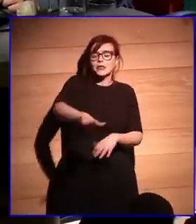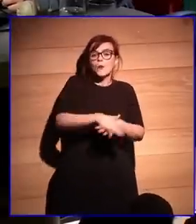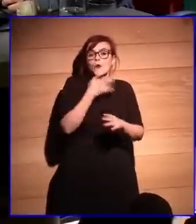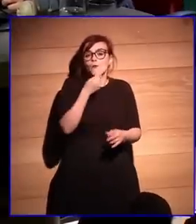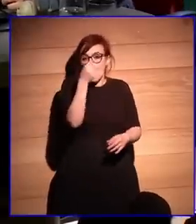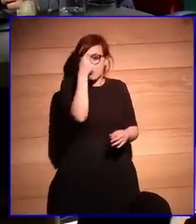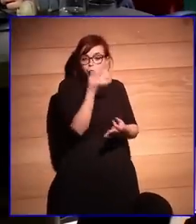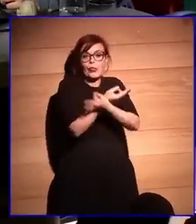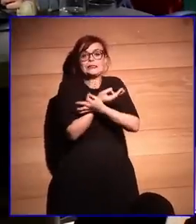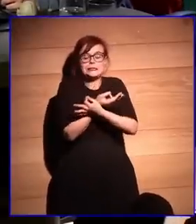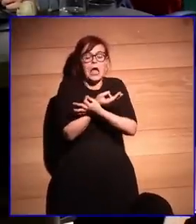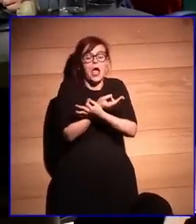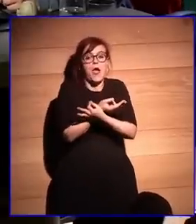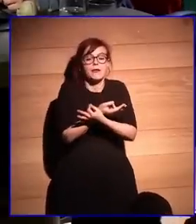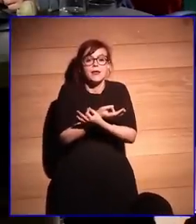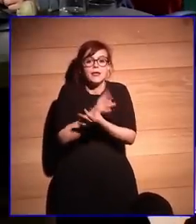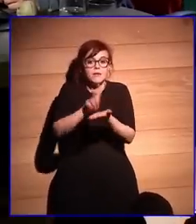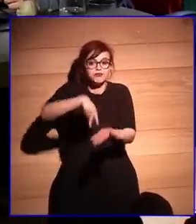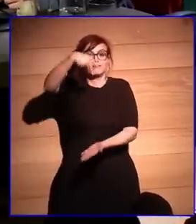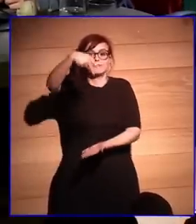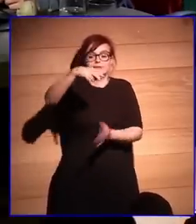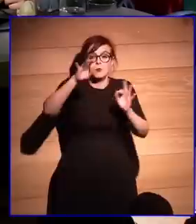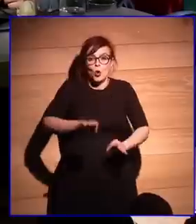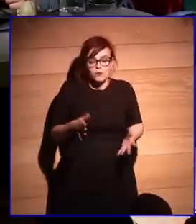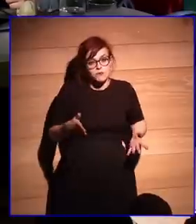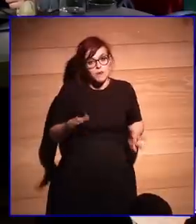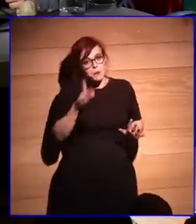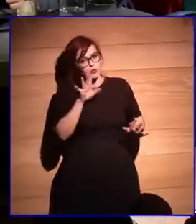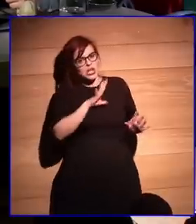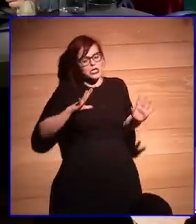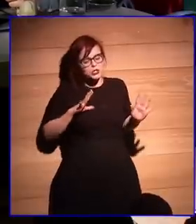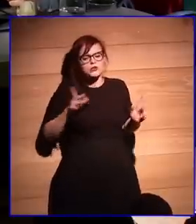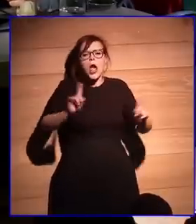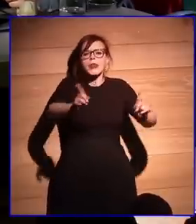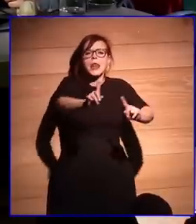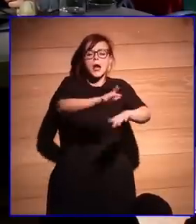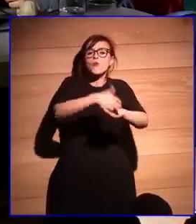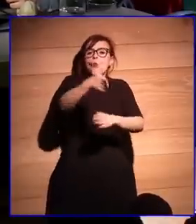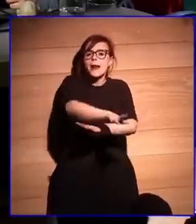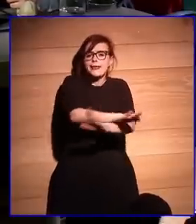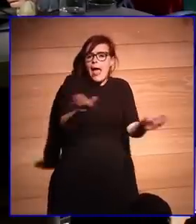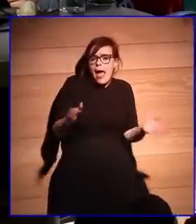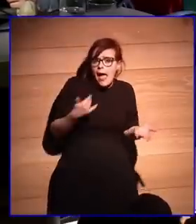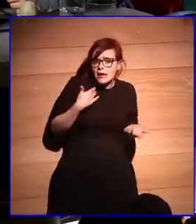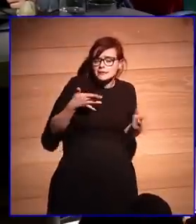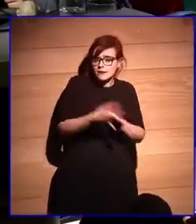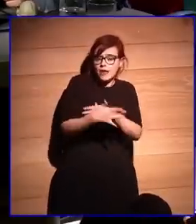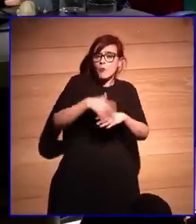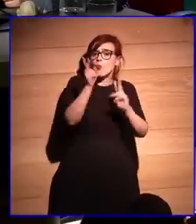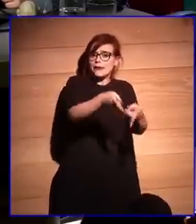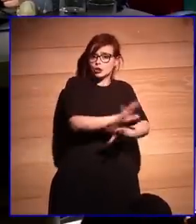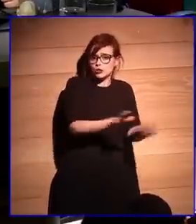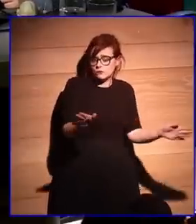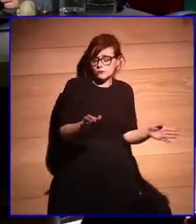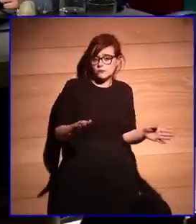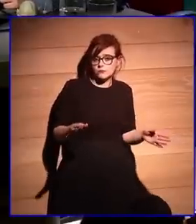budista e inmediatamente se reencarna. O sea, es para quedarme tranquilo, digo. O sea, no, esto estamos... O sea, muere y punto. O sea, desde el punto de vista del agnosticismo,